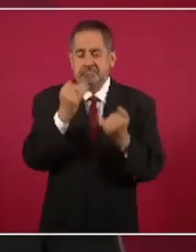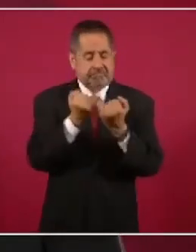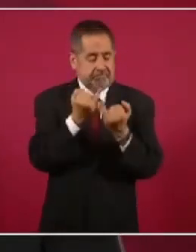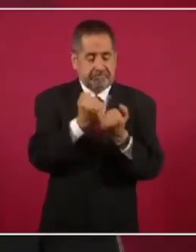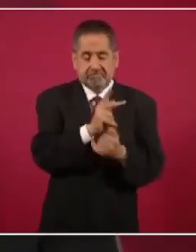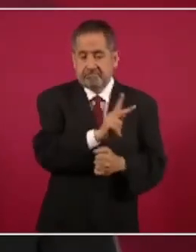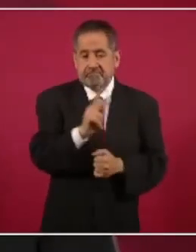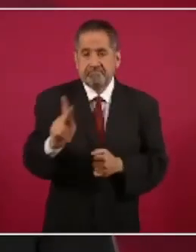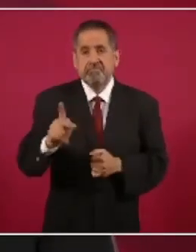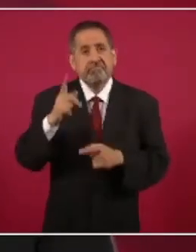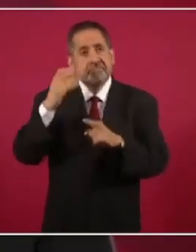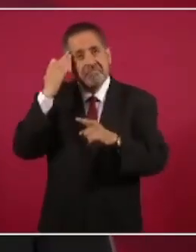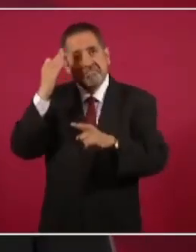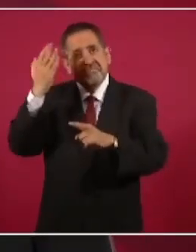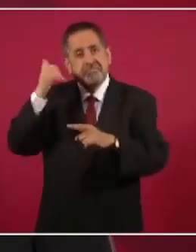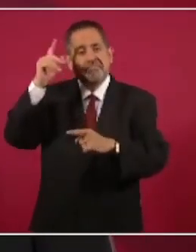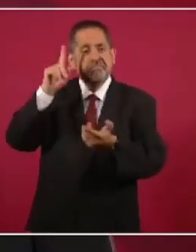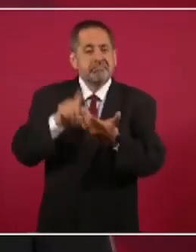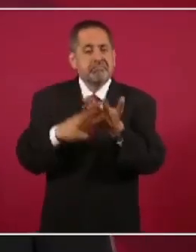de los años 60.